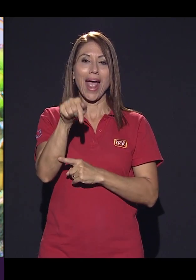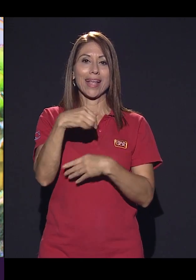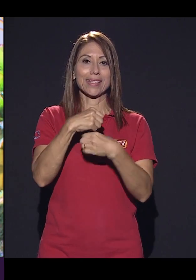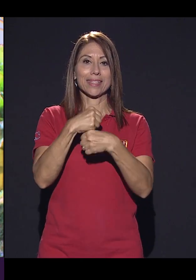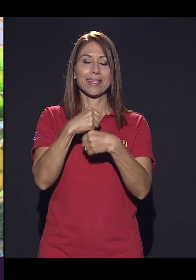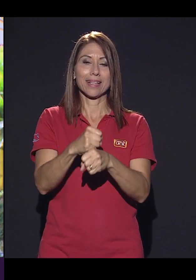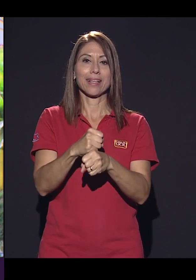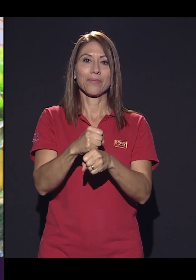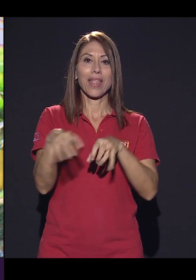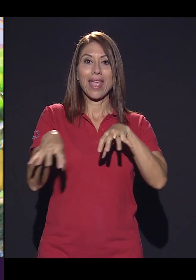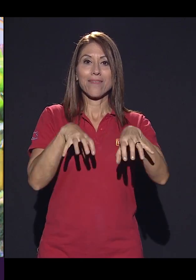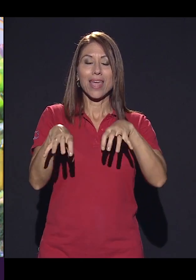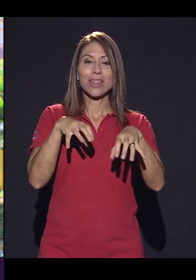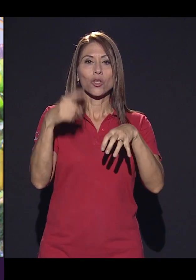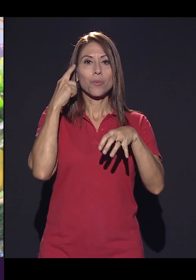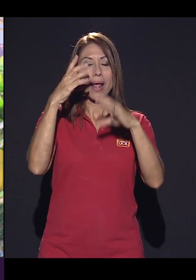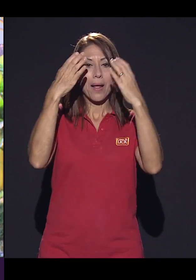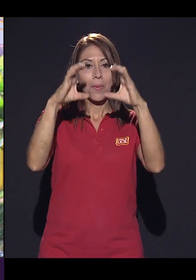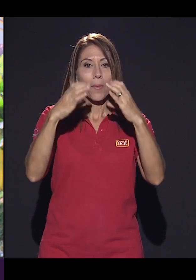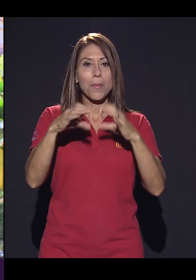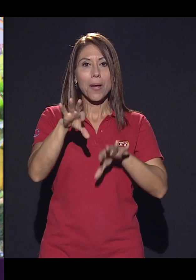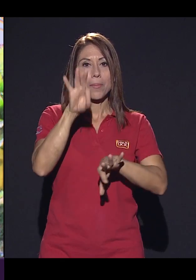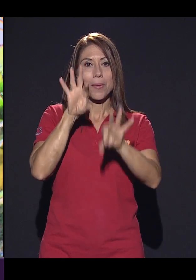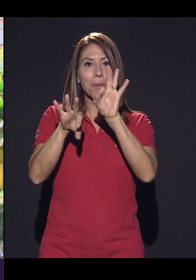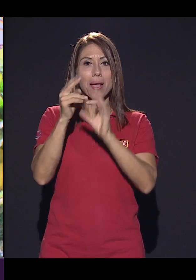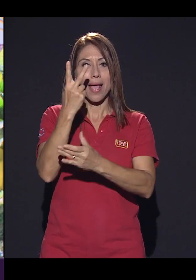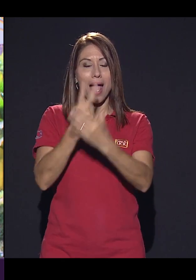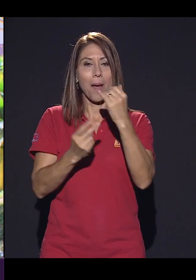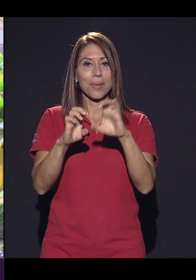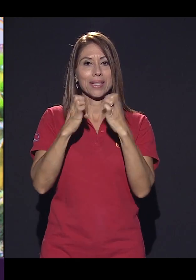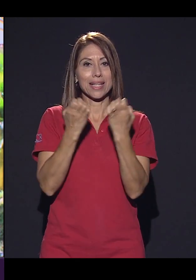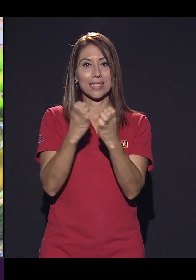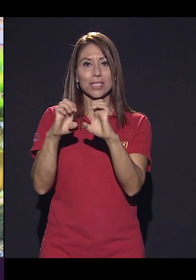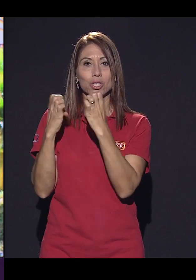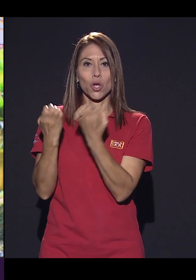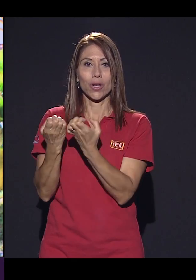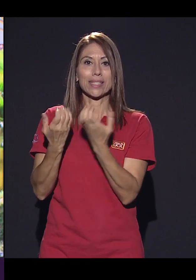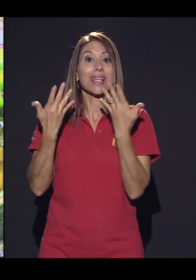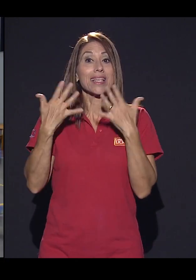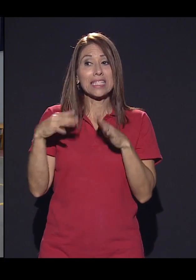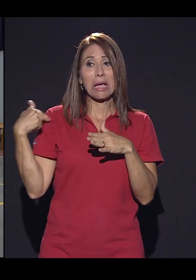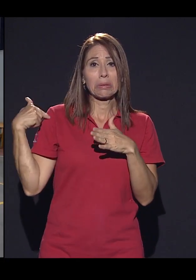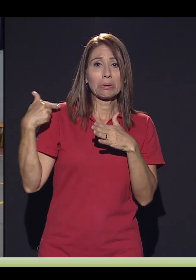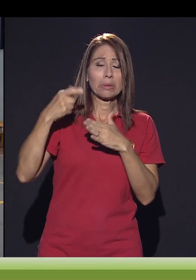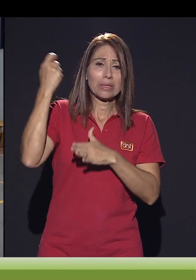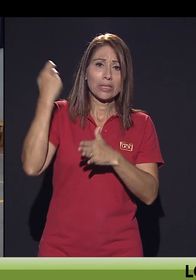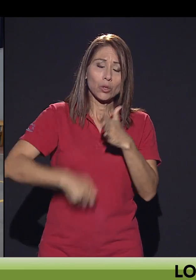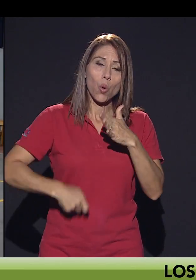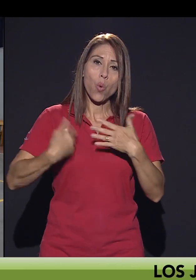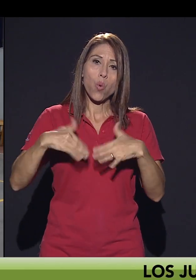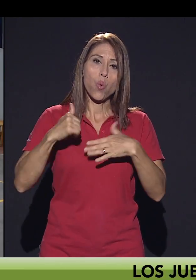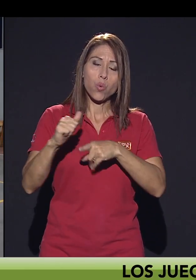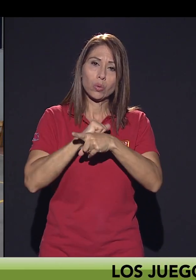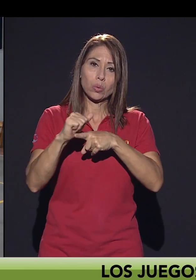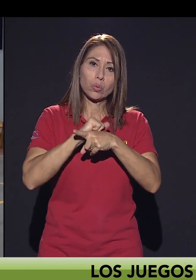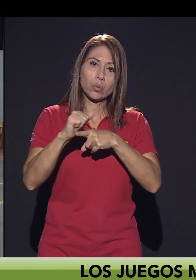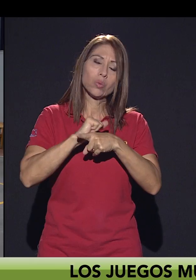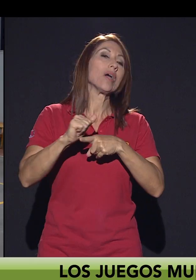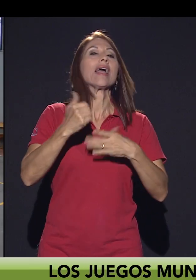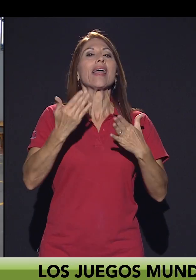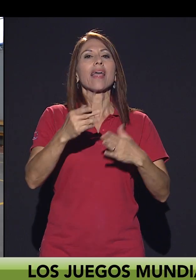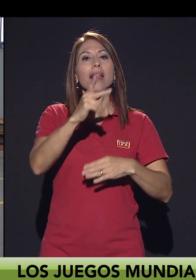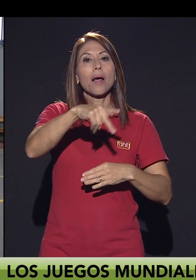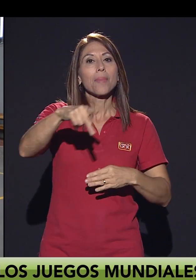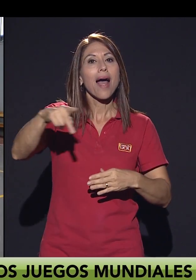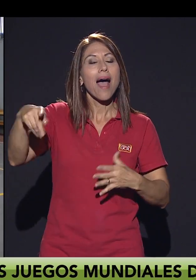los eventos clasificatorios para ambas selecciones y se han estado preparando durísimos, estuvieron entrenando en la